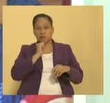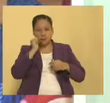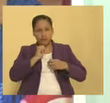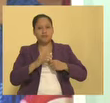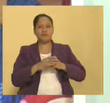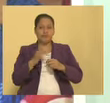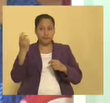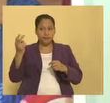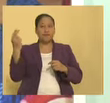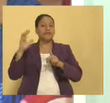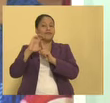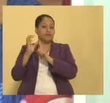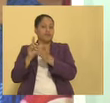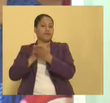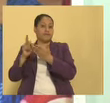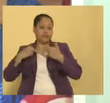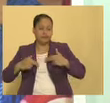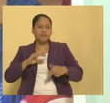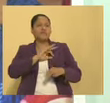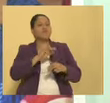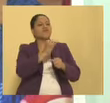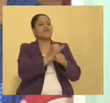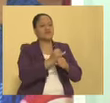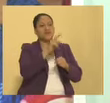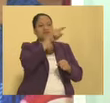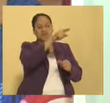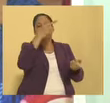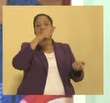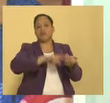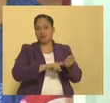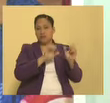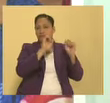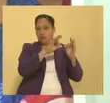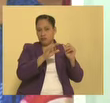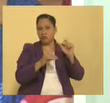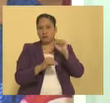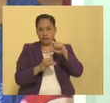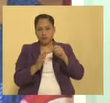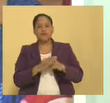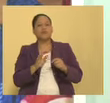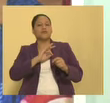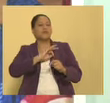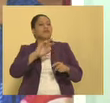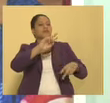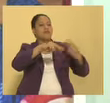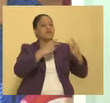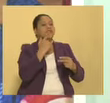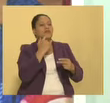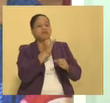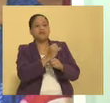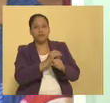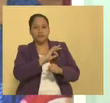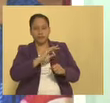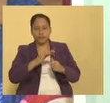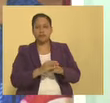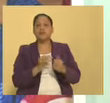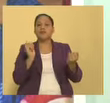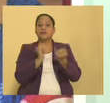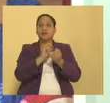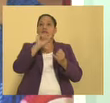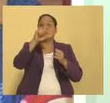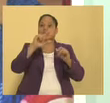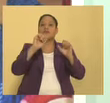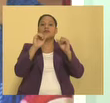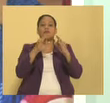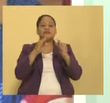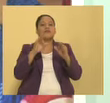Esta es otra de las facultades. Por eso hay que saber, ¿no? Para poder acudir a ellos. A las instituciones